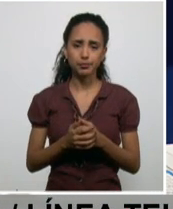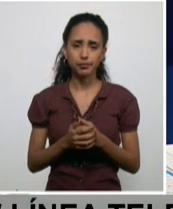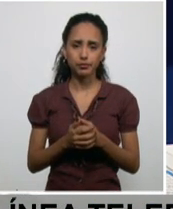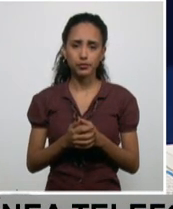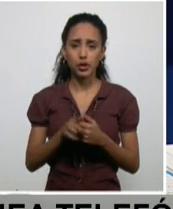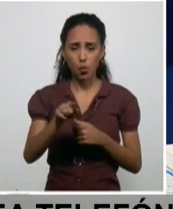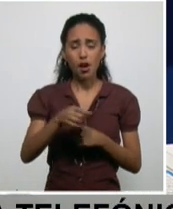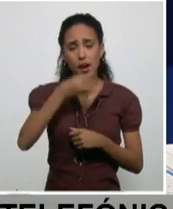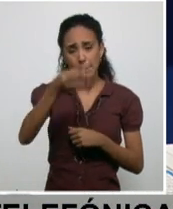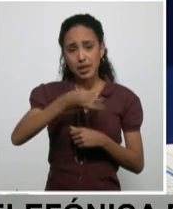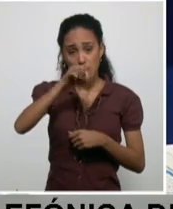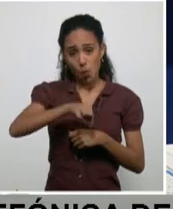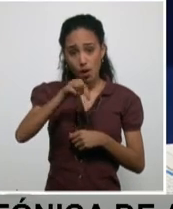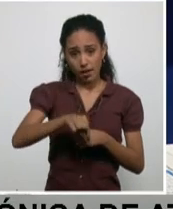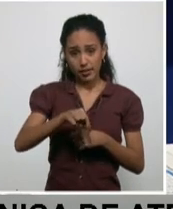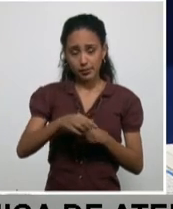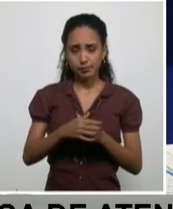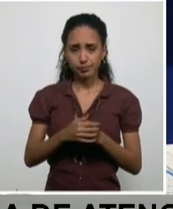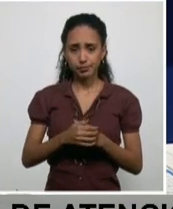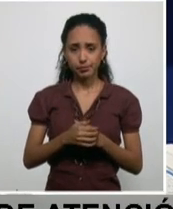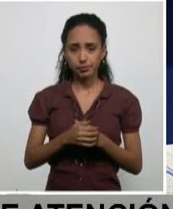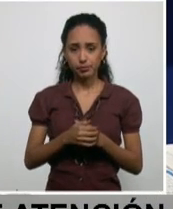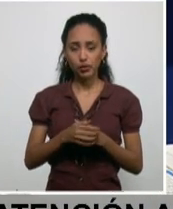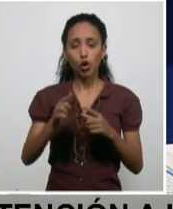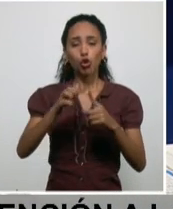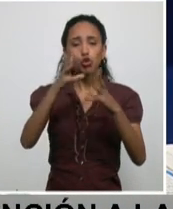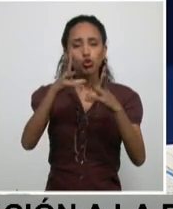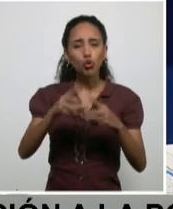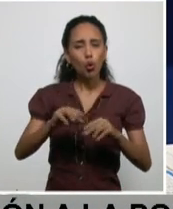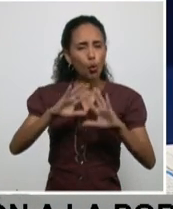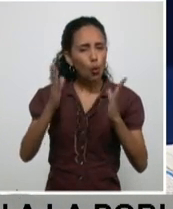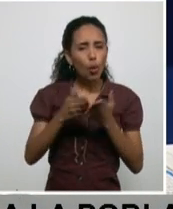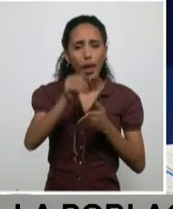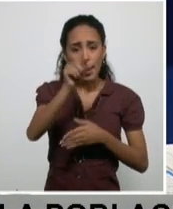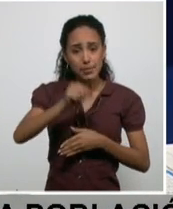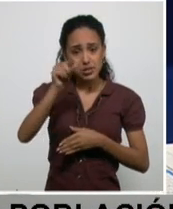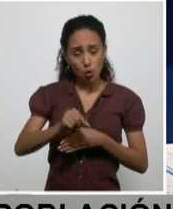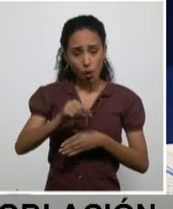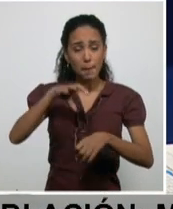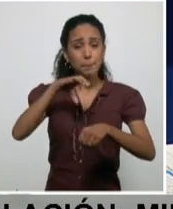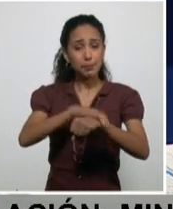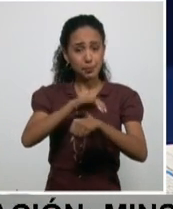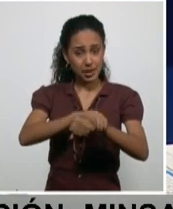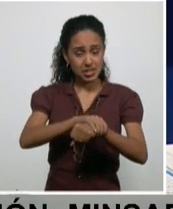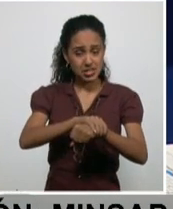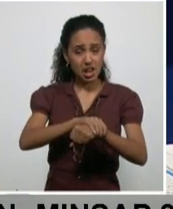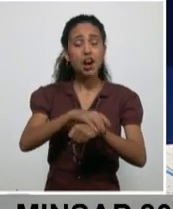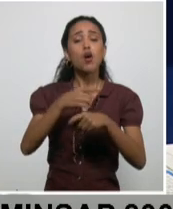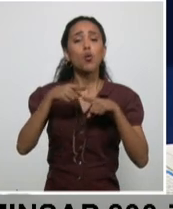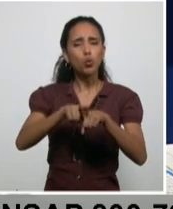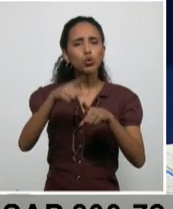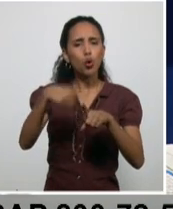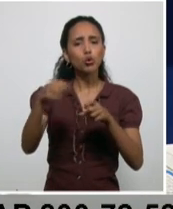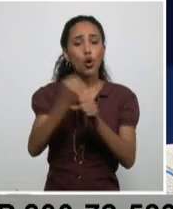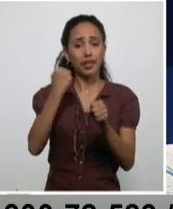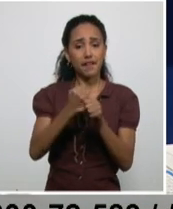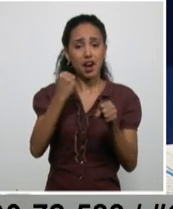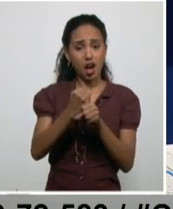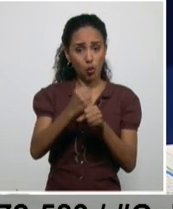en alguna oportunidad, a la totalidad de la población penal y los trabajadores de los establecimientos